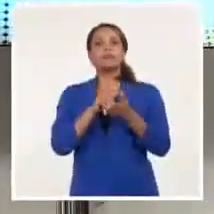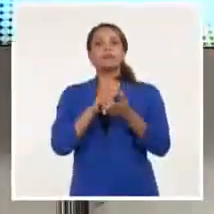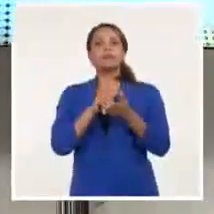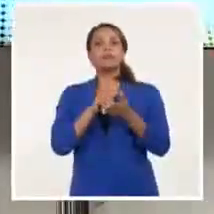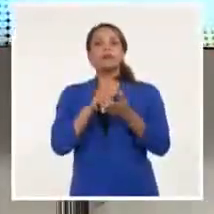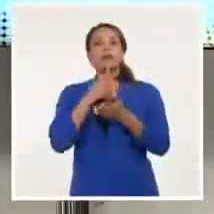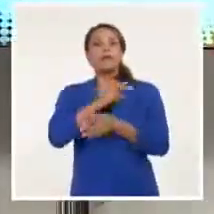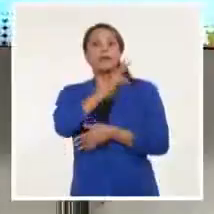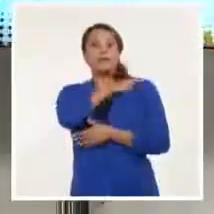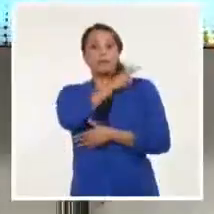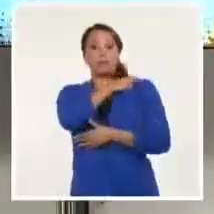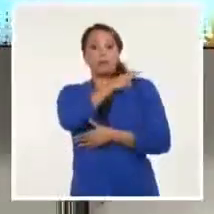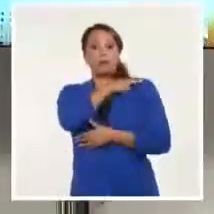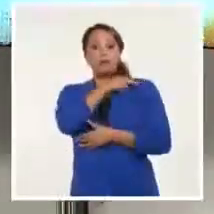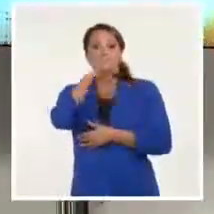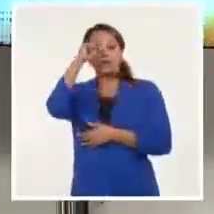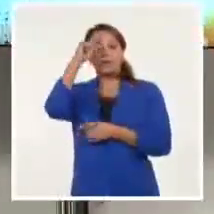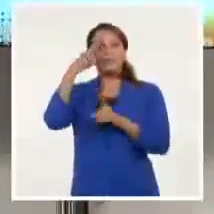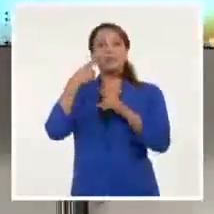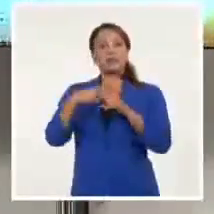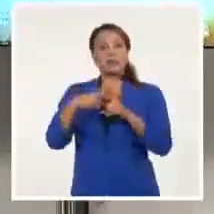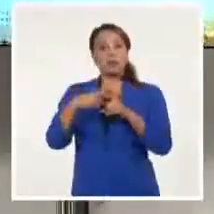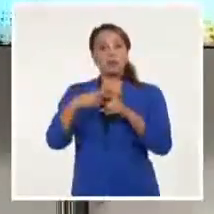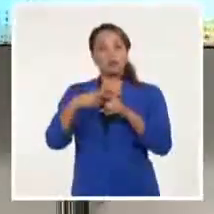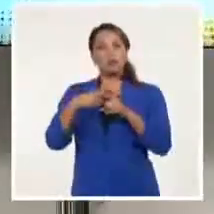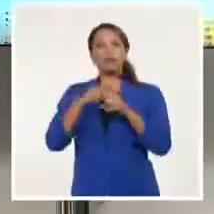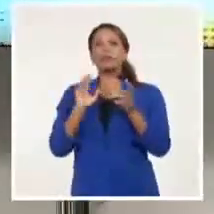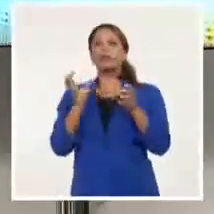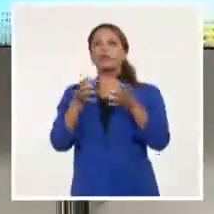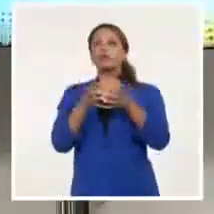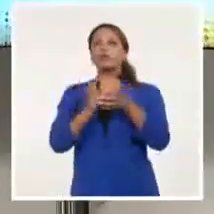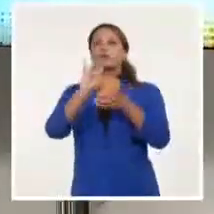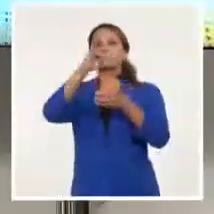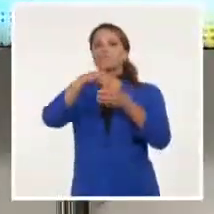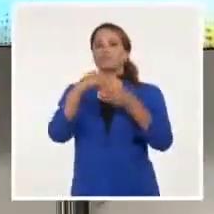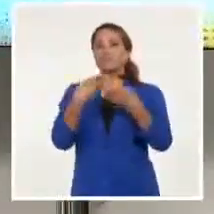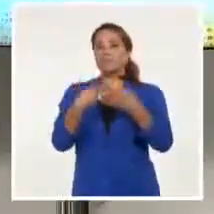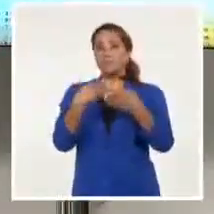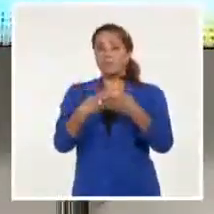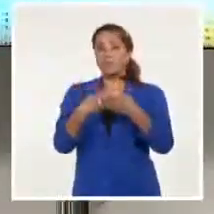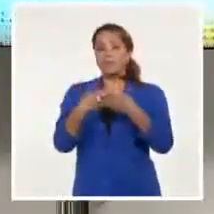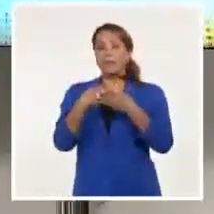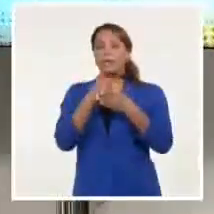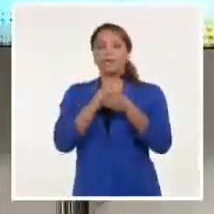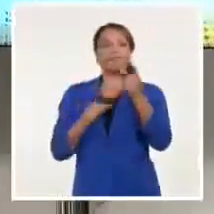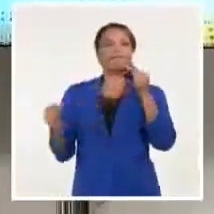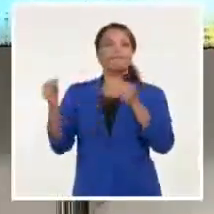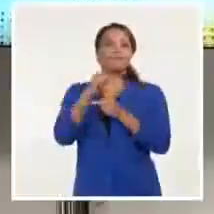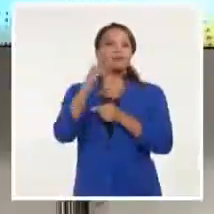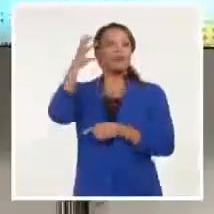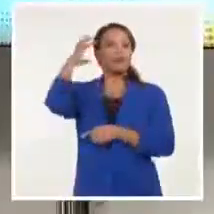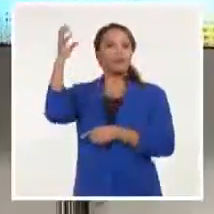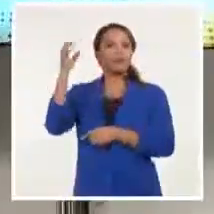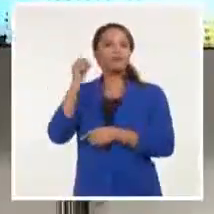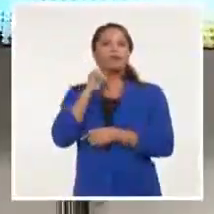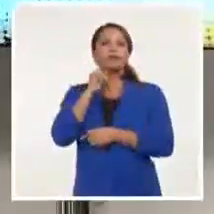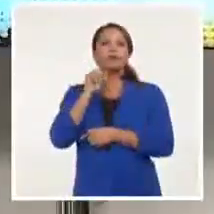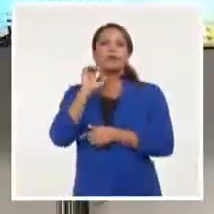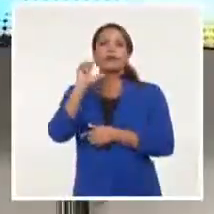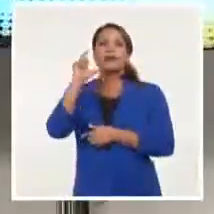la gobernación de Santa Cruz por el Comité Interinstitucional que encabezan el gobernador Fernando